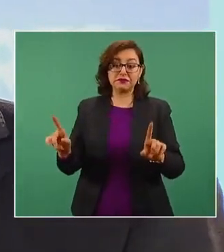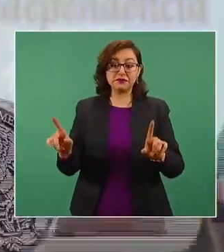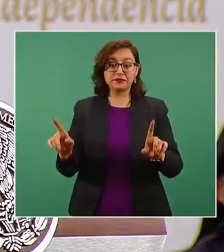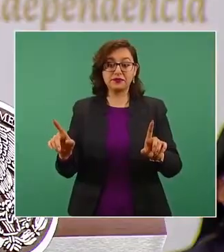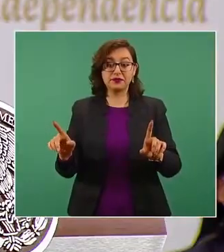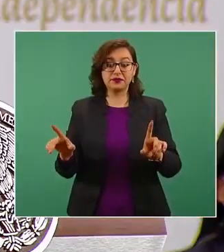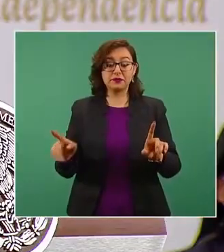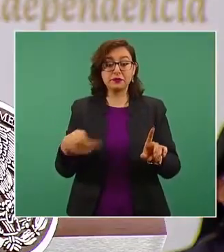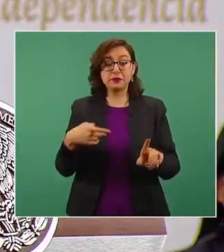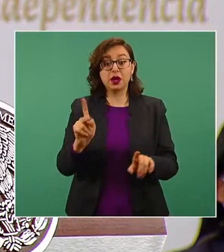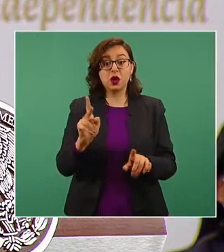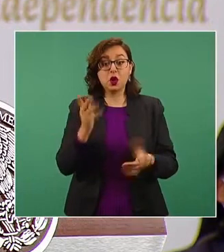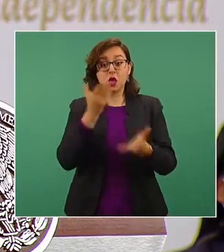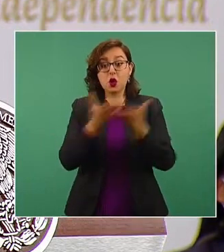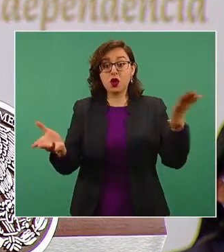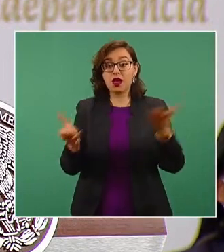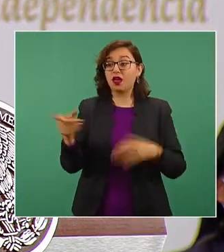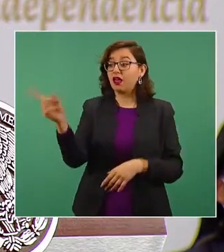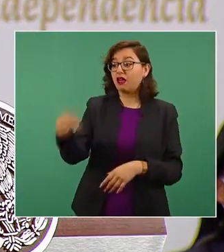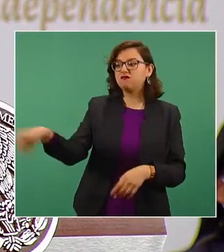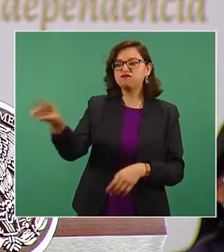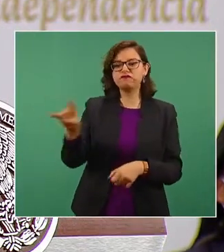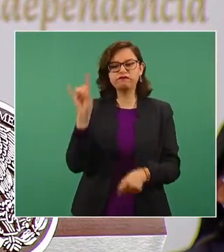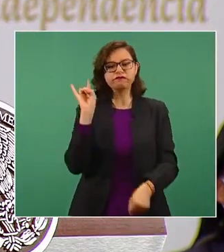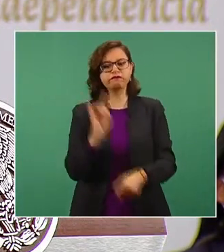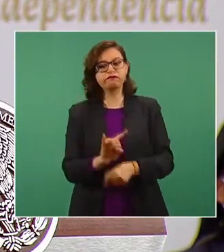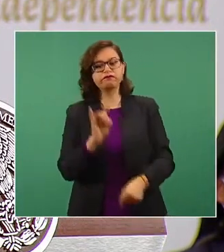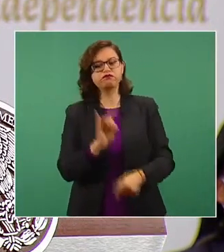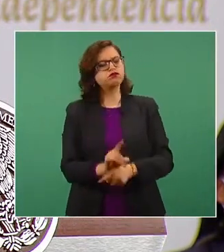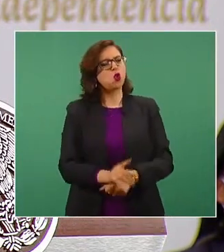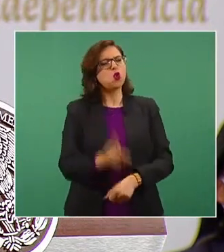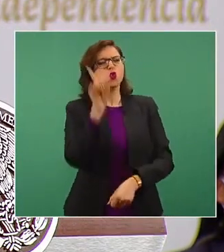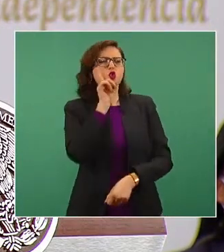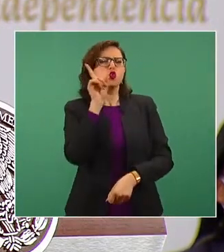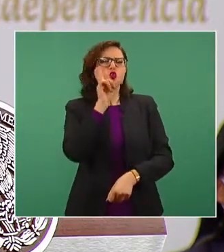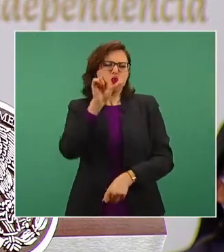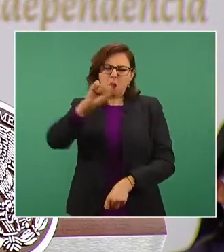se disfrazan de feministas